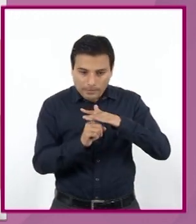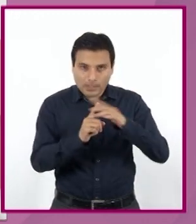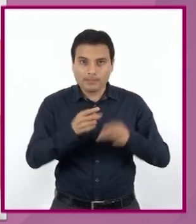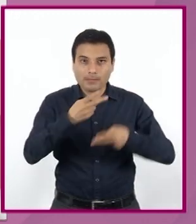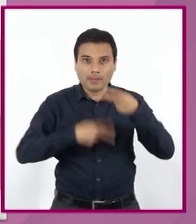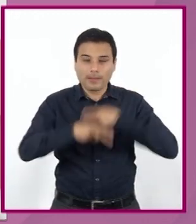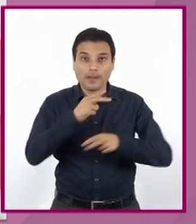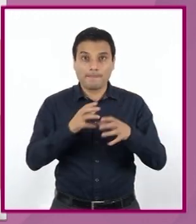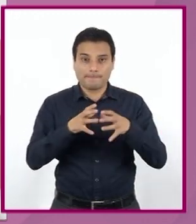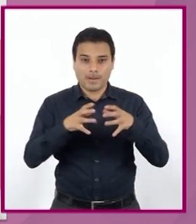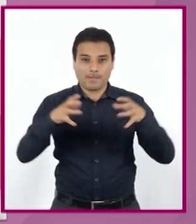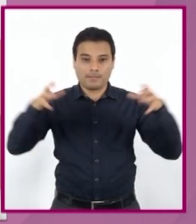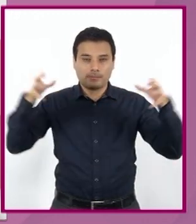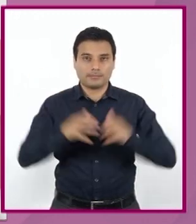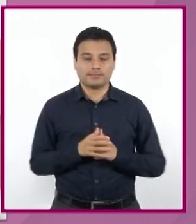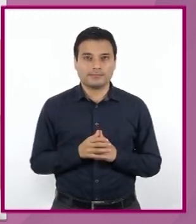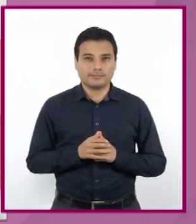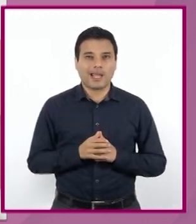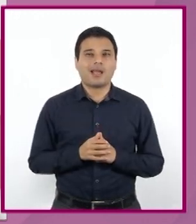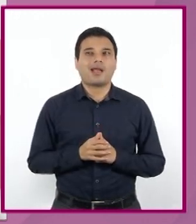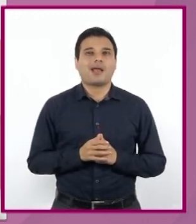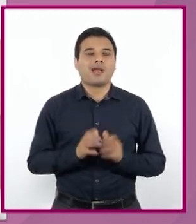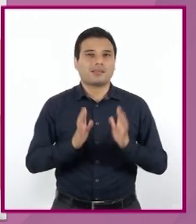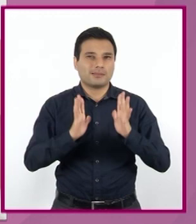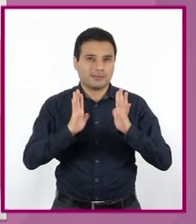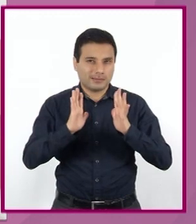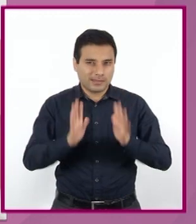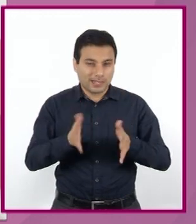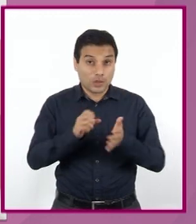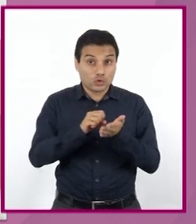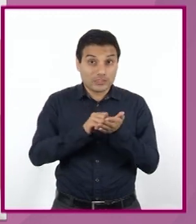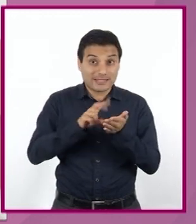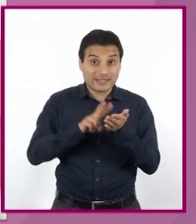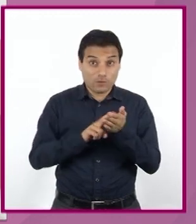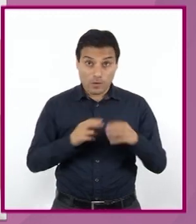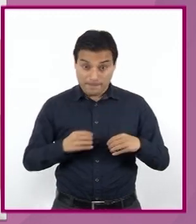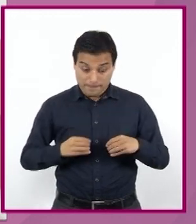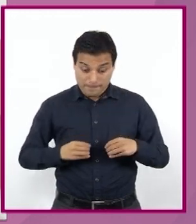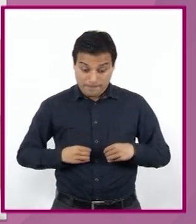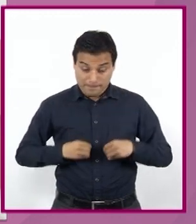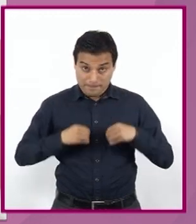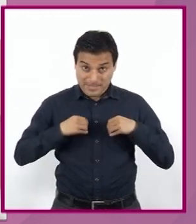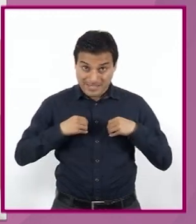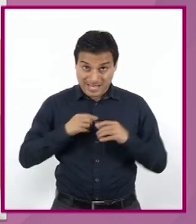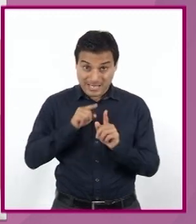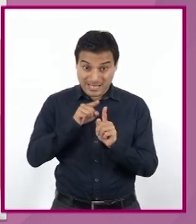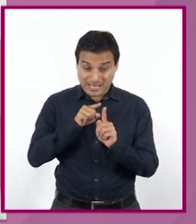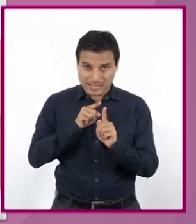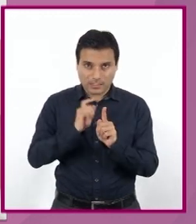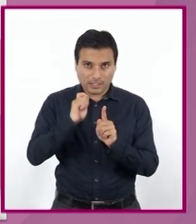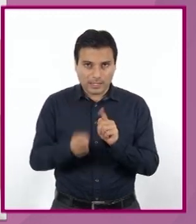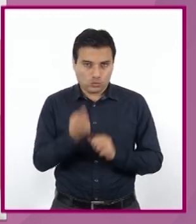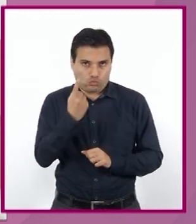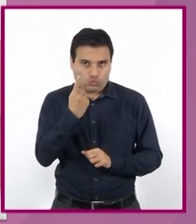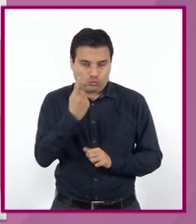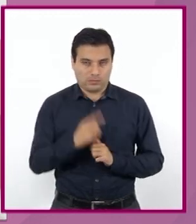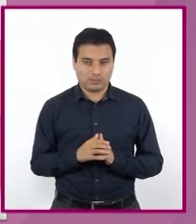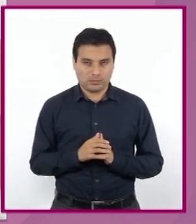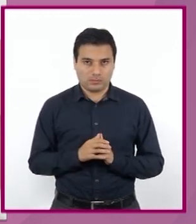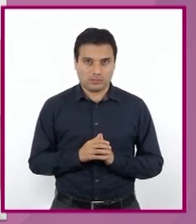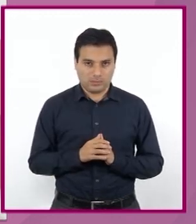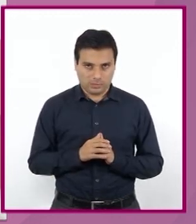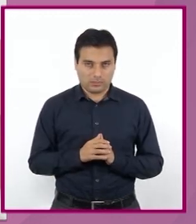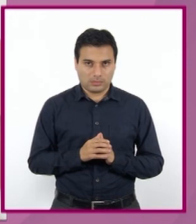tierra. Maestra, observo que el sustantivo vida está en singular y en